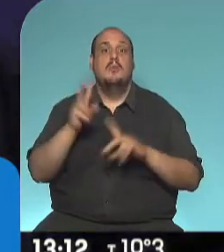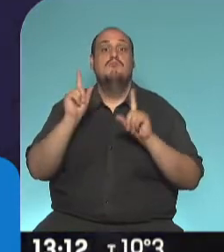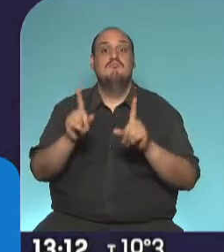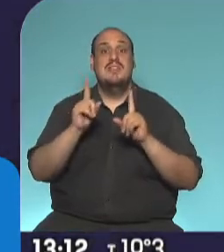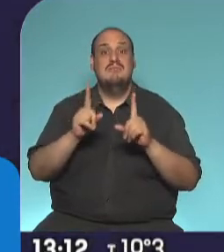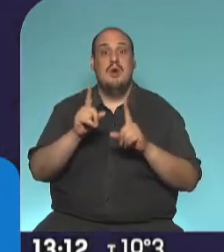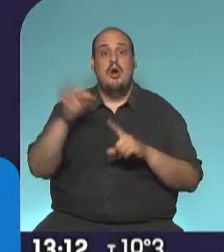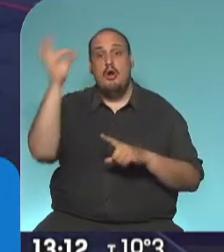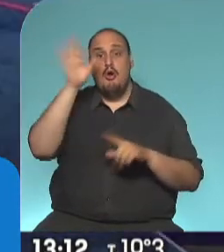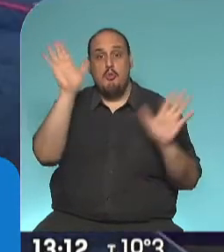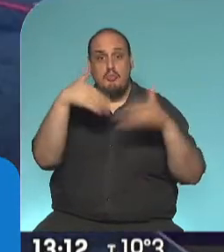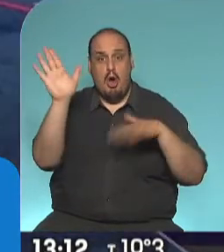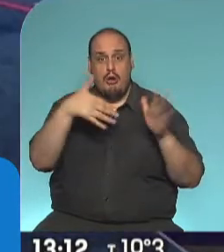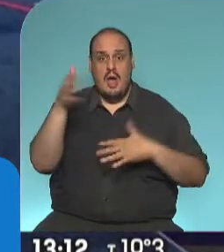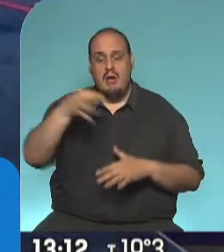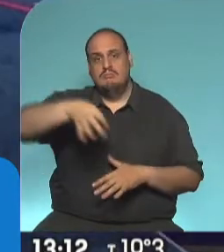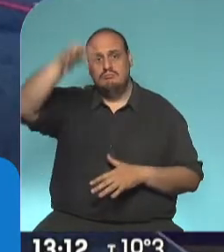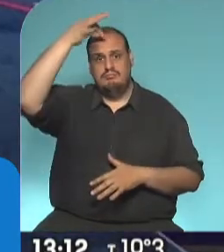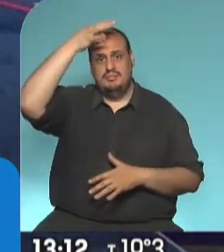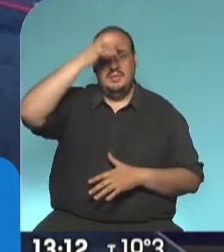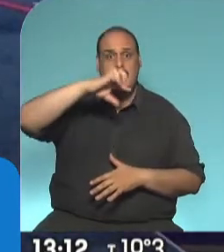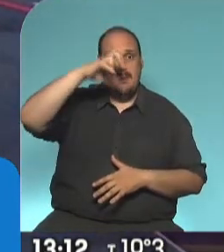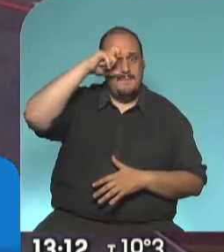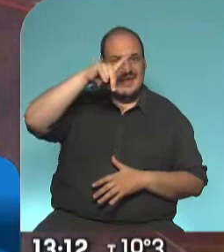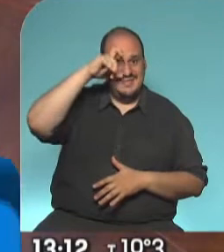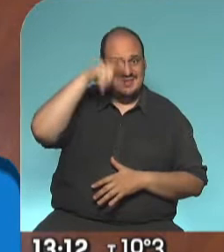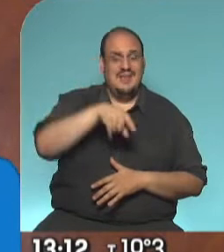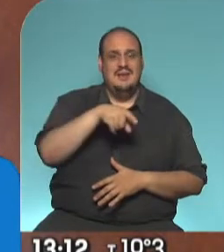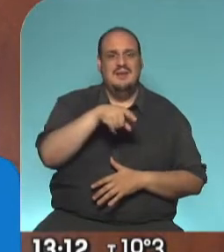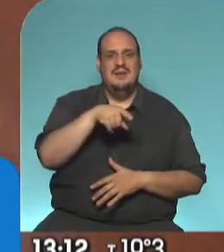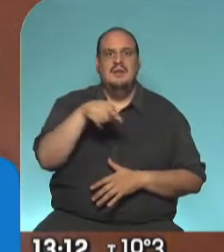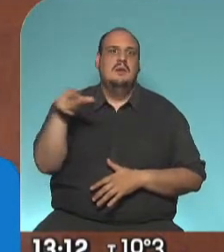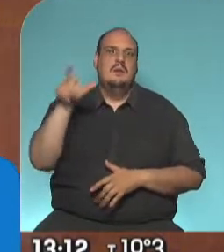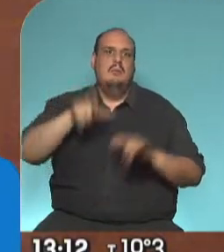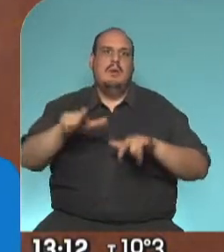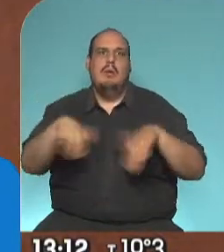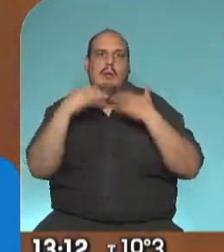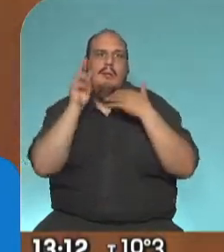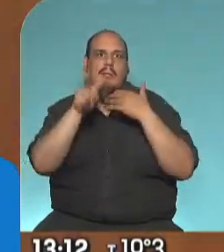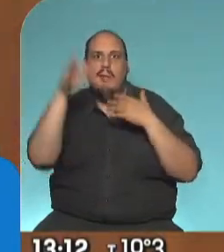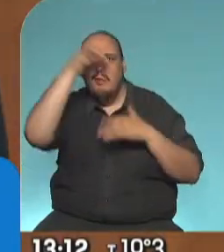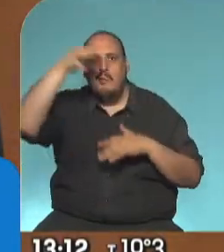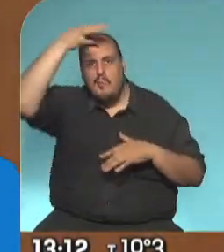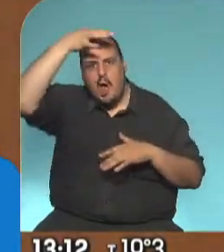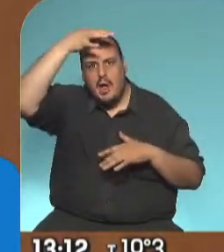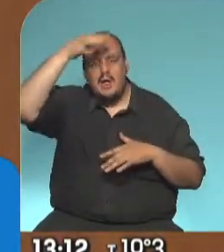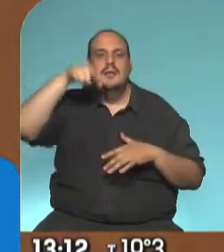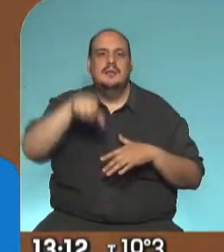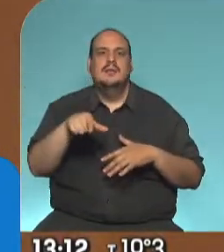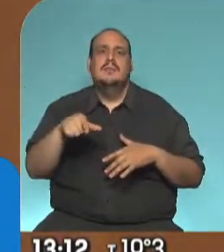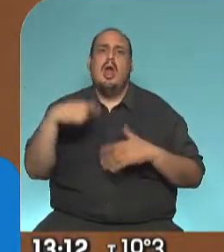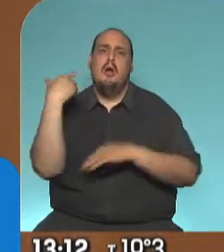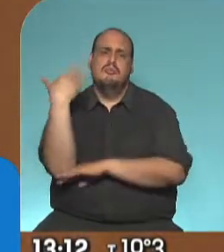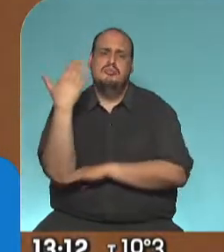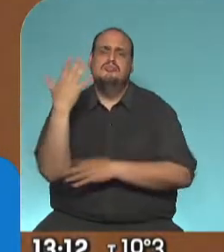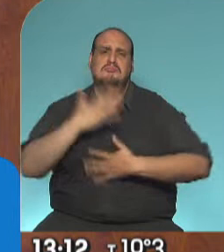posó sobre la frente de Pence y que retuvo la atención de un debate que fue, como decía Yelén, bastante civilizado. Sobre